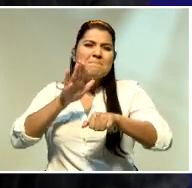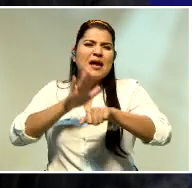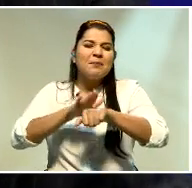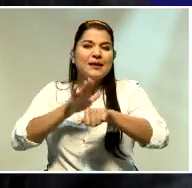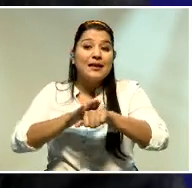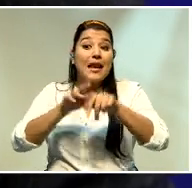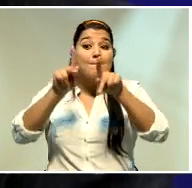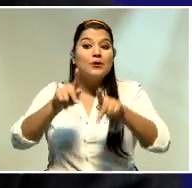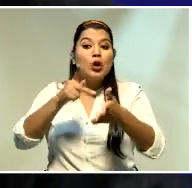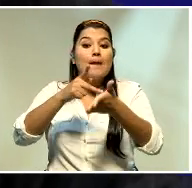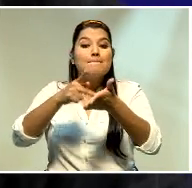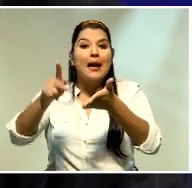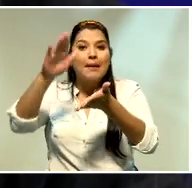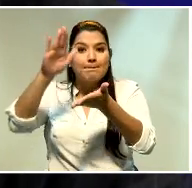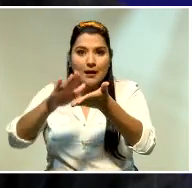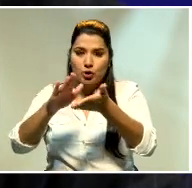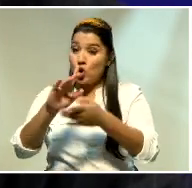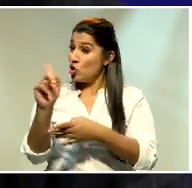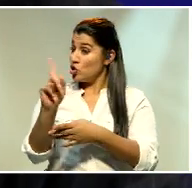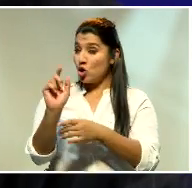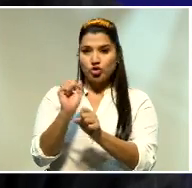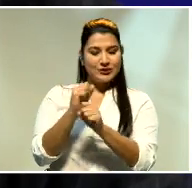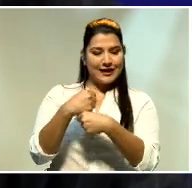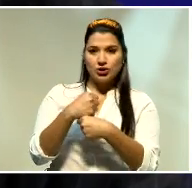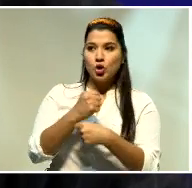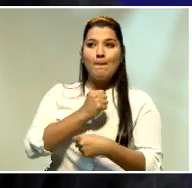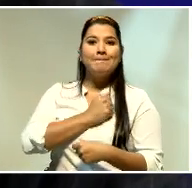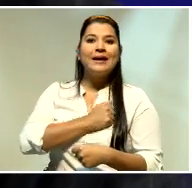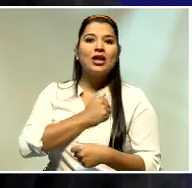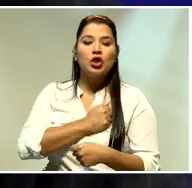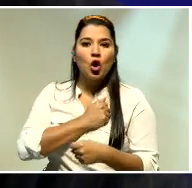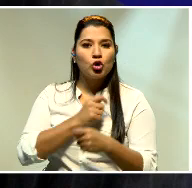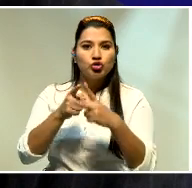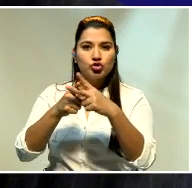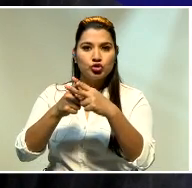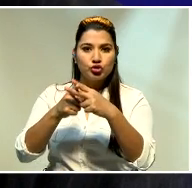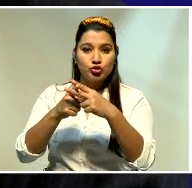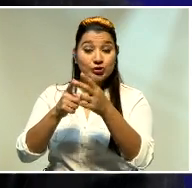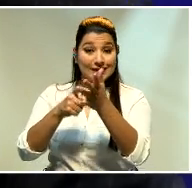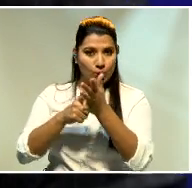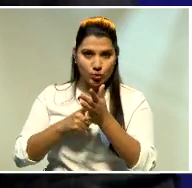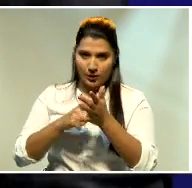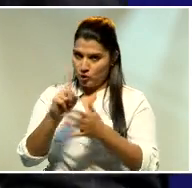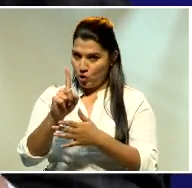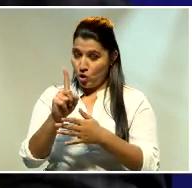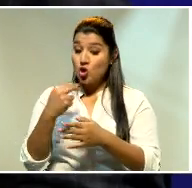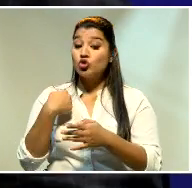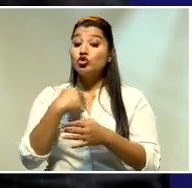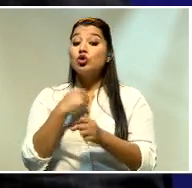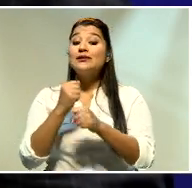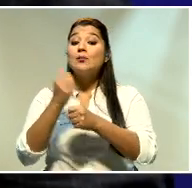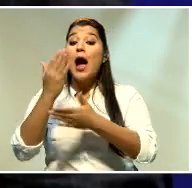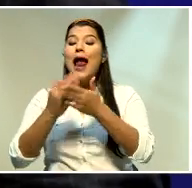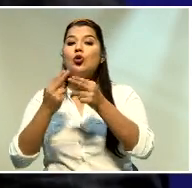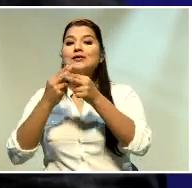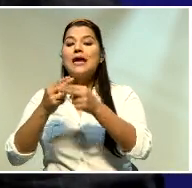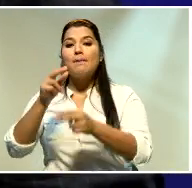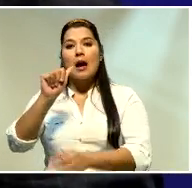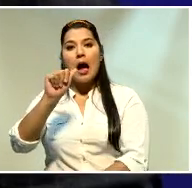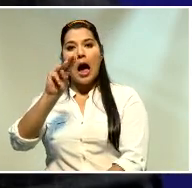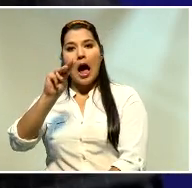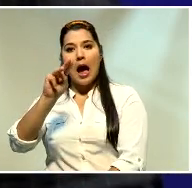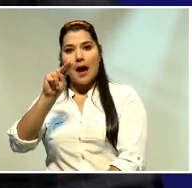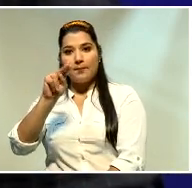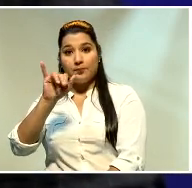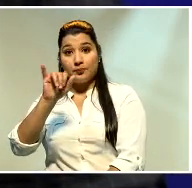fiscal no fue una condonación, sino lo que llaman una amnistía. Es decir, los montos grandes de la deuda no